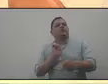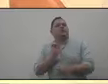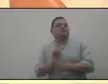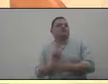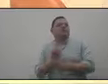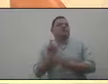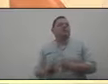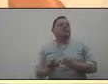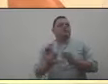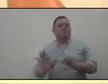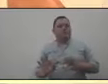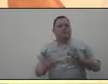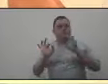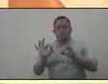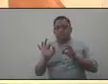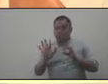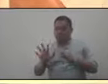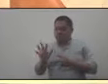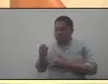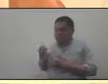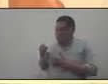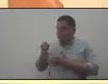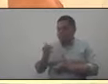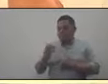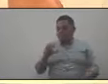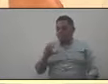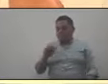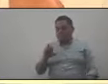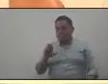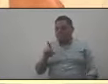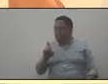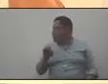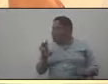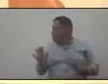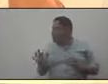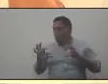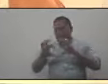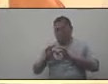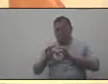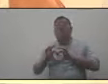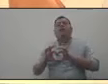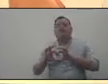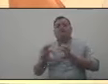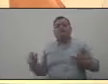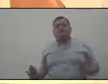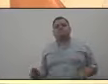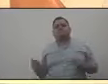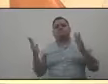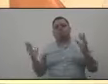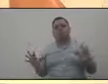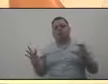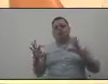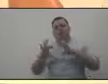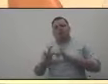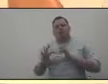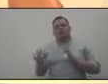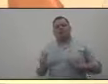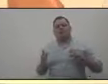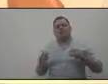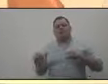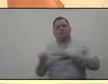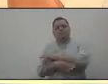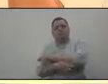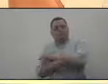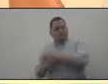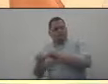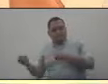nos garantiza? Que la plata que va para Capresoca ya no se sigue perdiendo, porque entre todos vamos a lograr cerrar ese sifón que